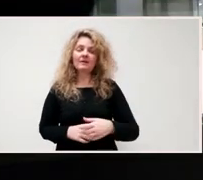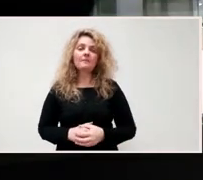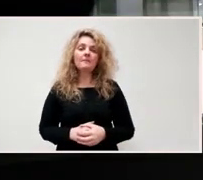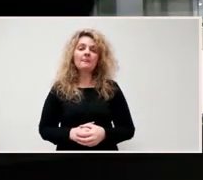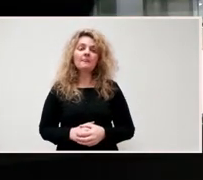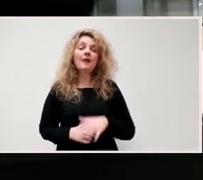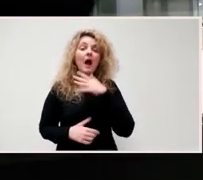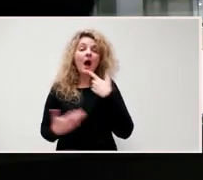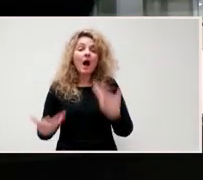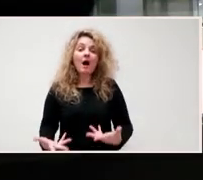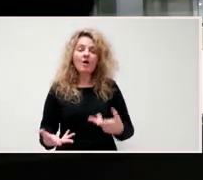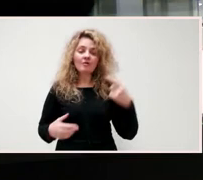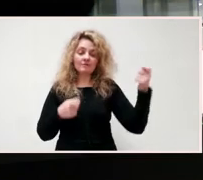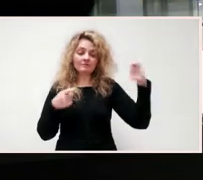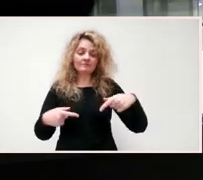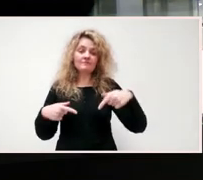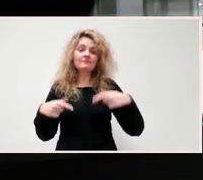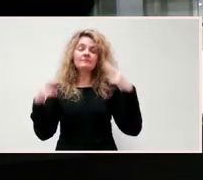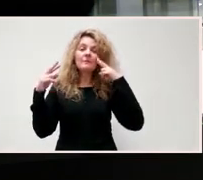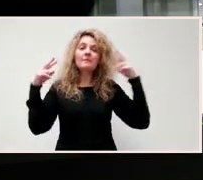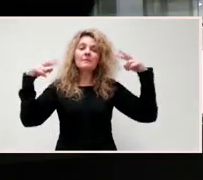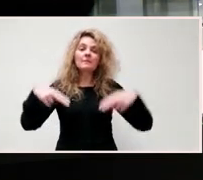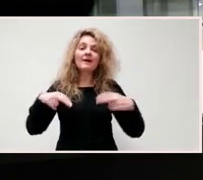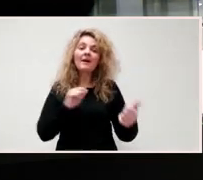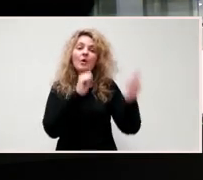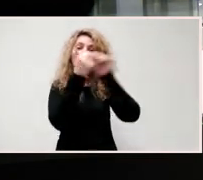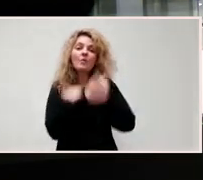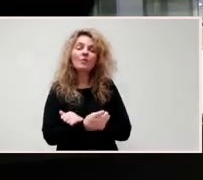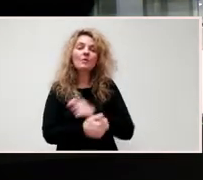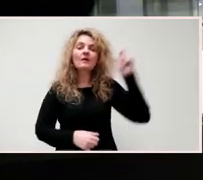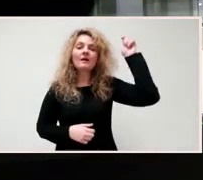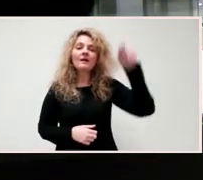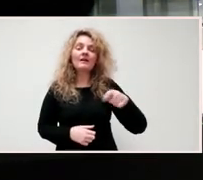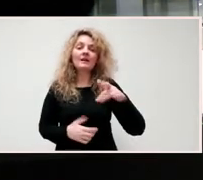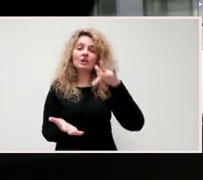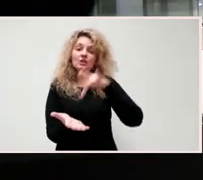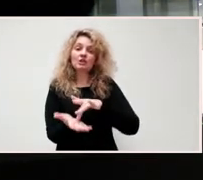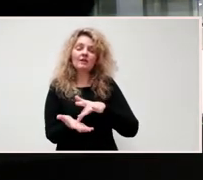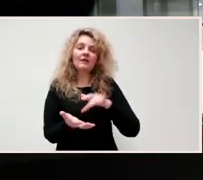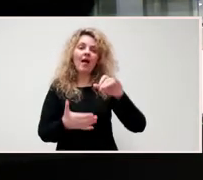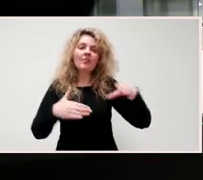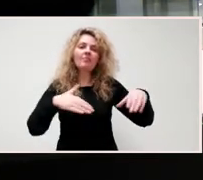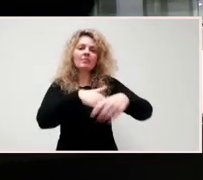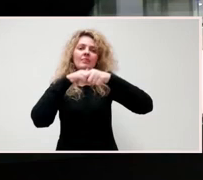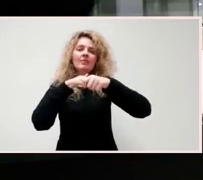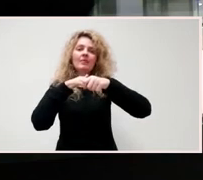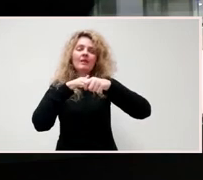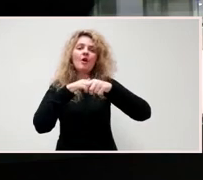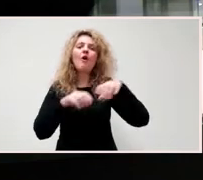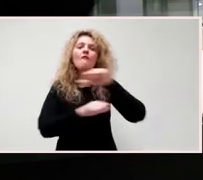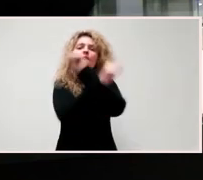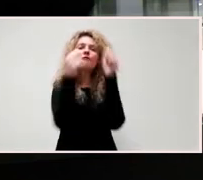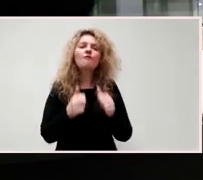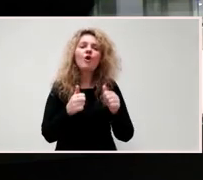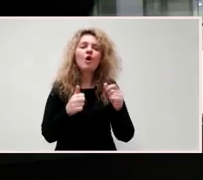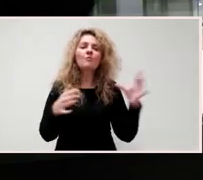concreto. Aquí vos traio, ademais, unha réplica dun machado xa enmangado, para que